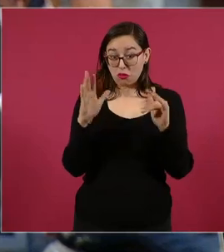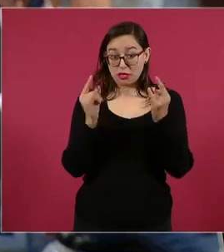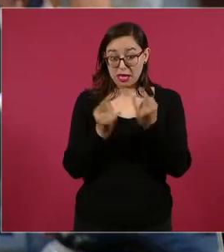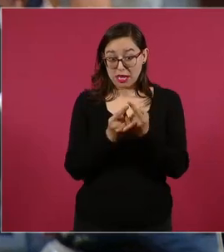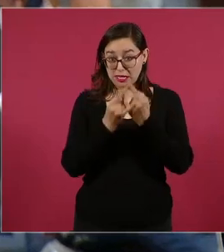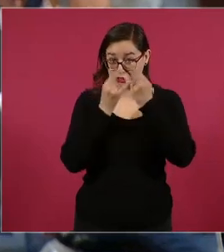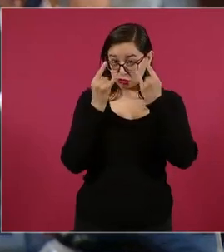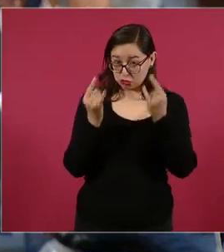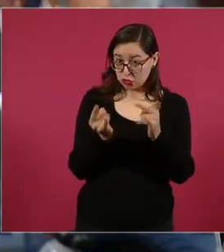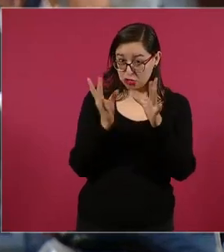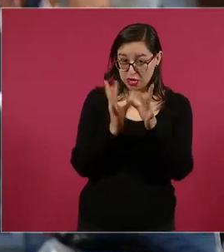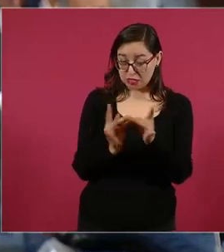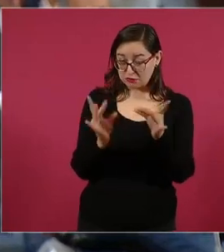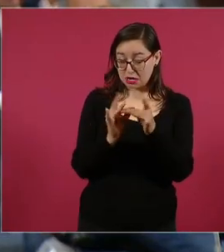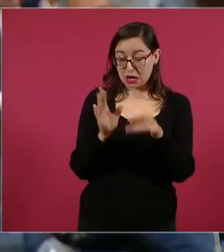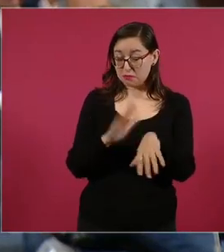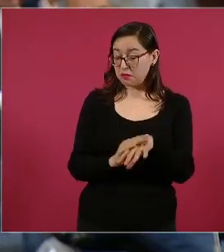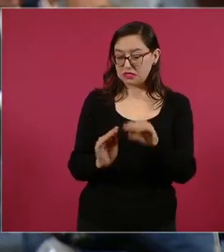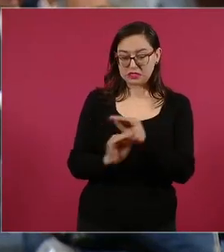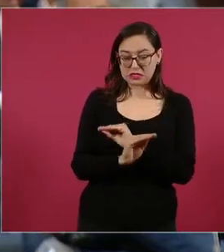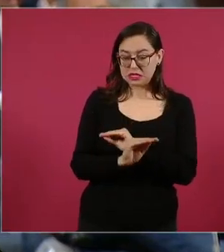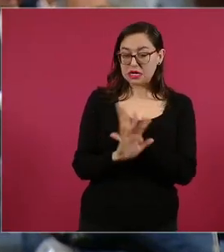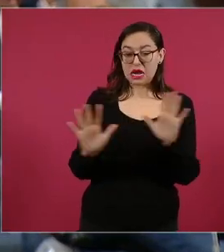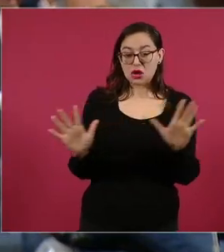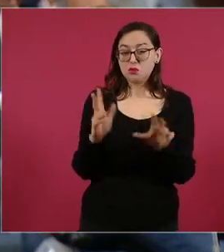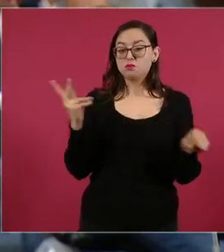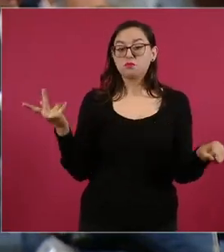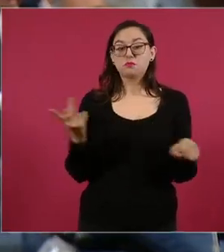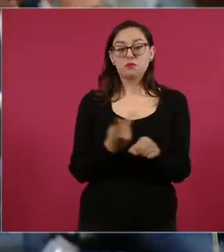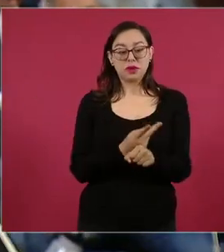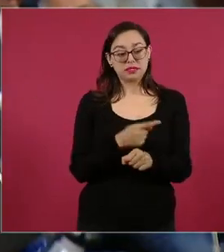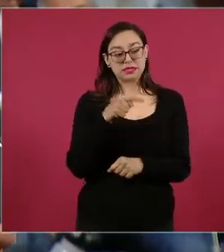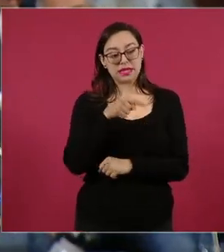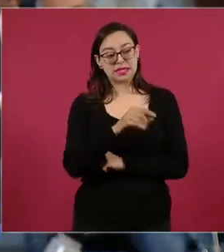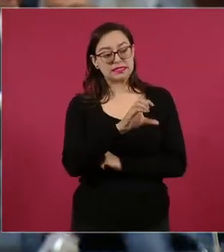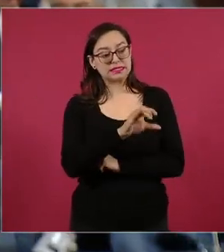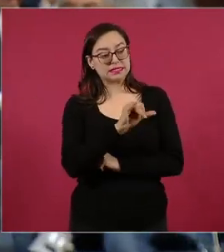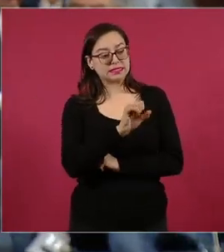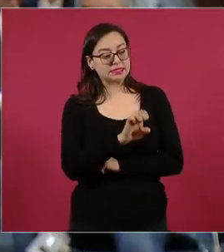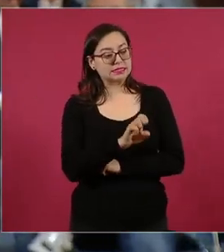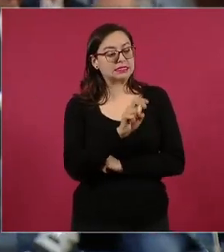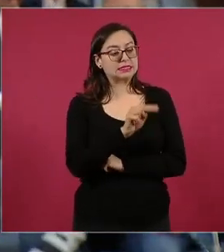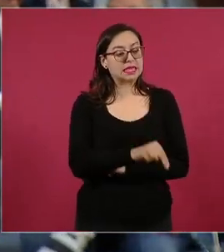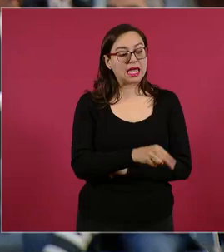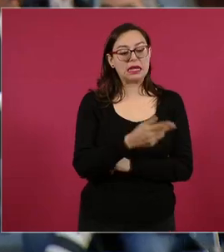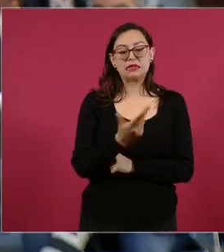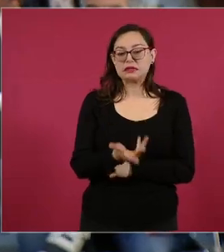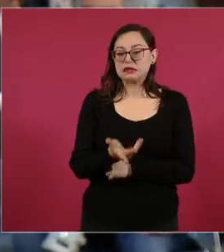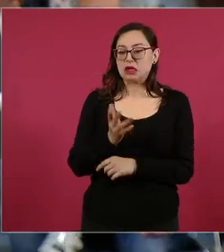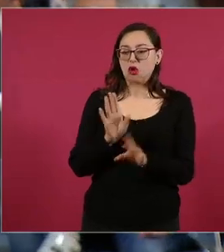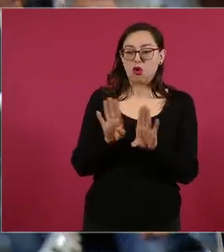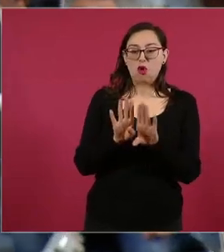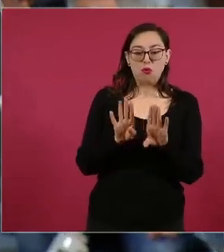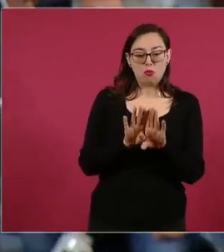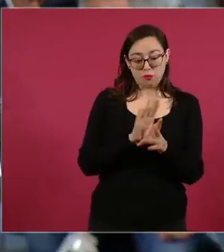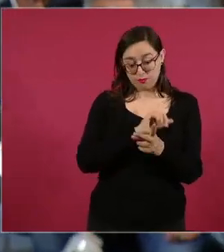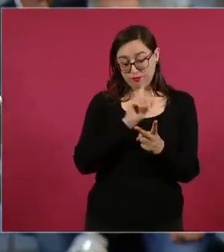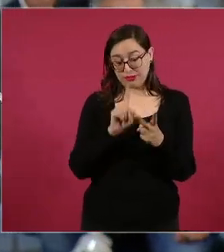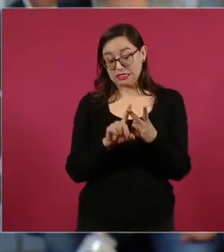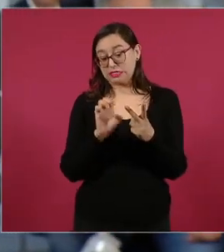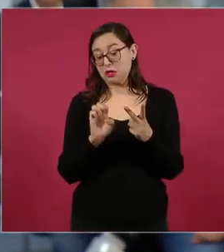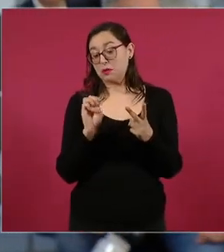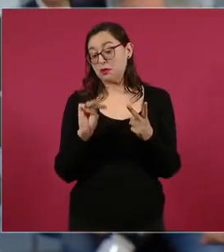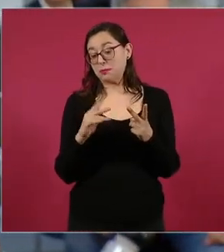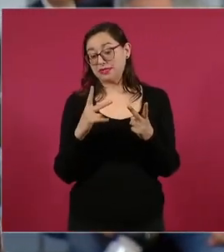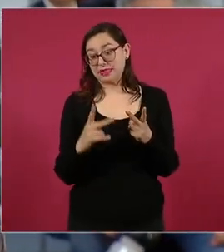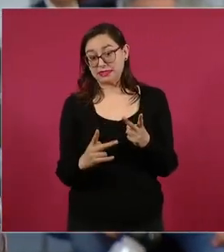Taurinas, de la participación del CISEN, de la participación, si la hubo, del Estado Mayor